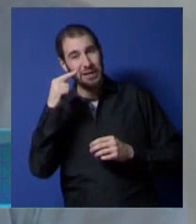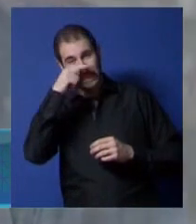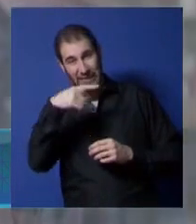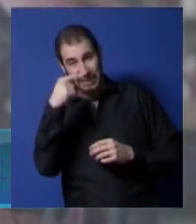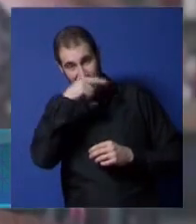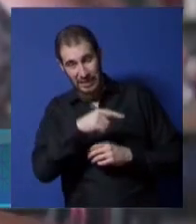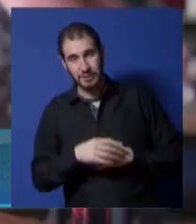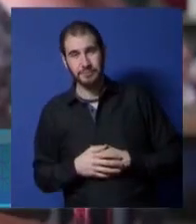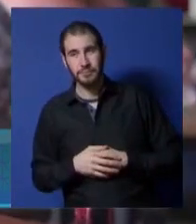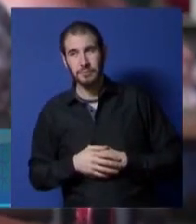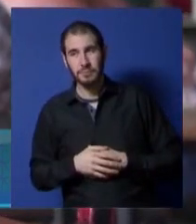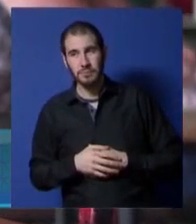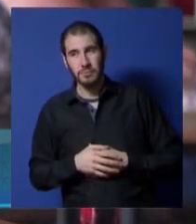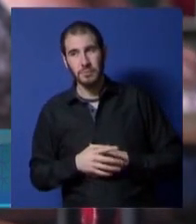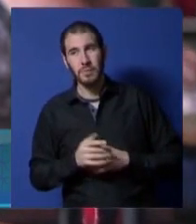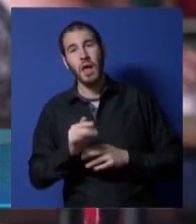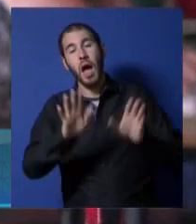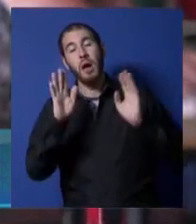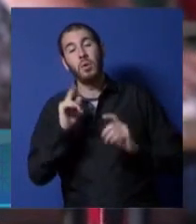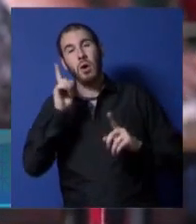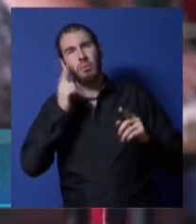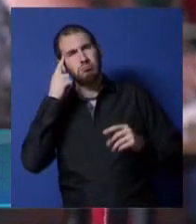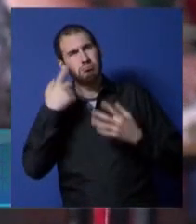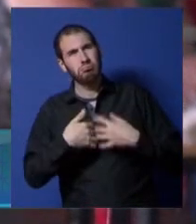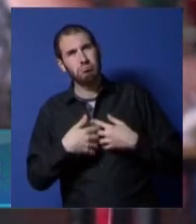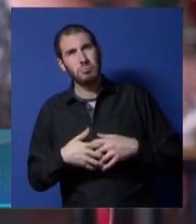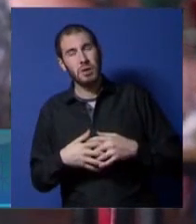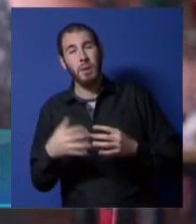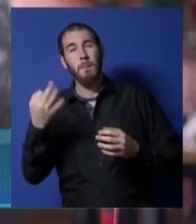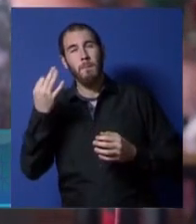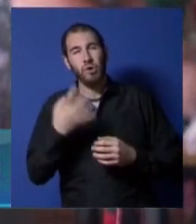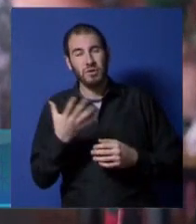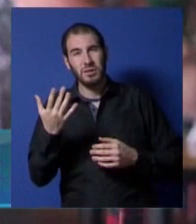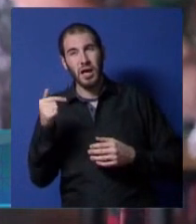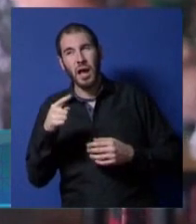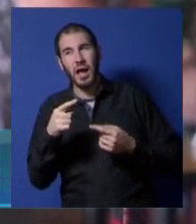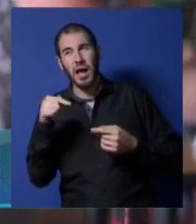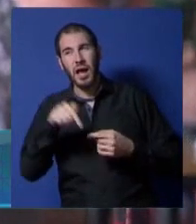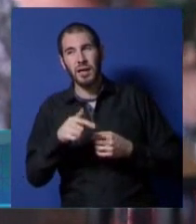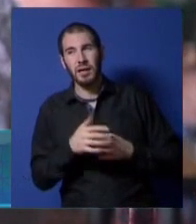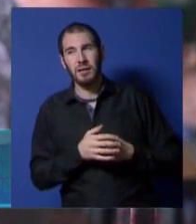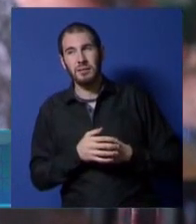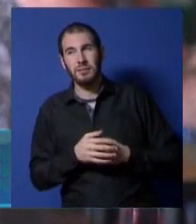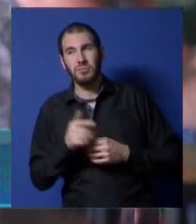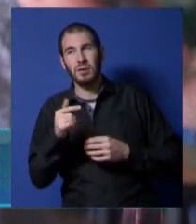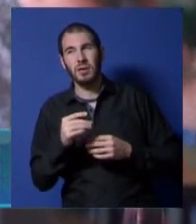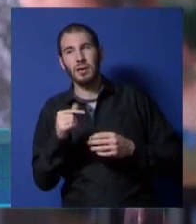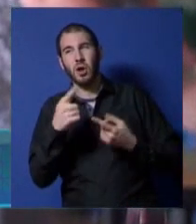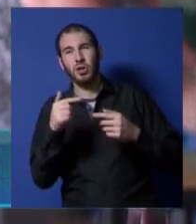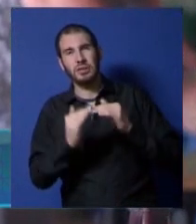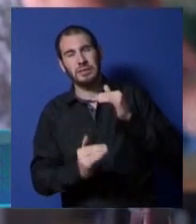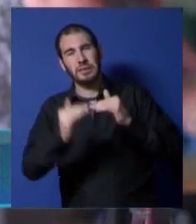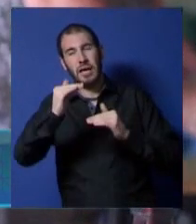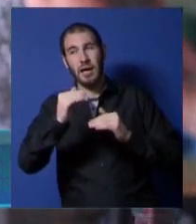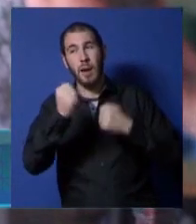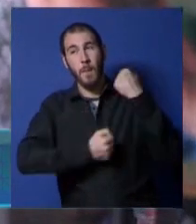de 1977. Uh-huh. Uno a lo mejor empieza a decir profesionalmente llegar a esta, digamos, a esta altura o a este rango